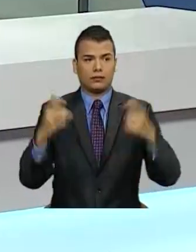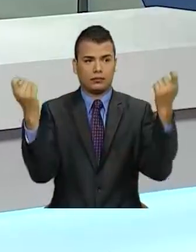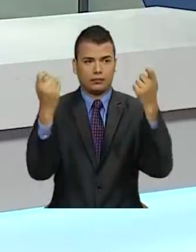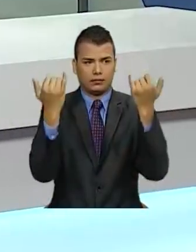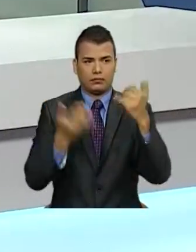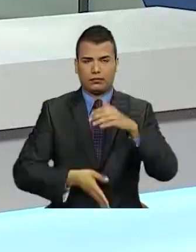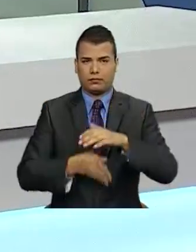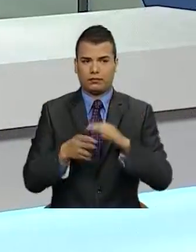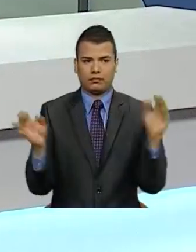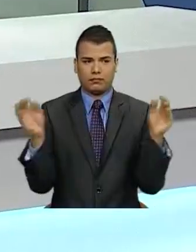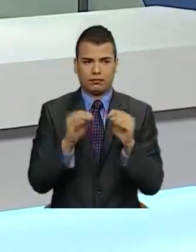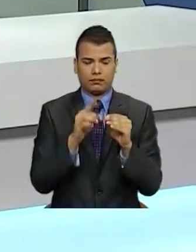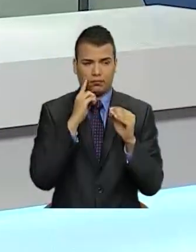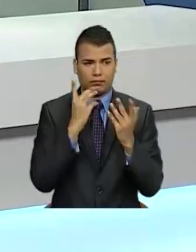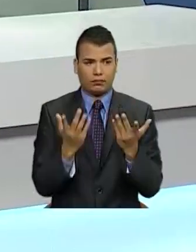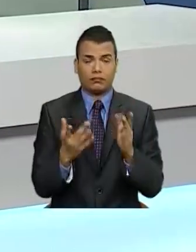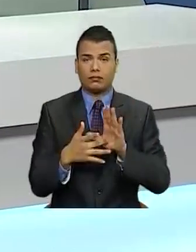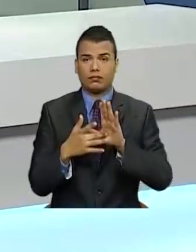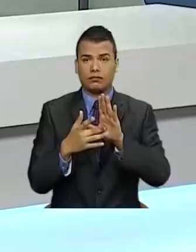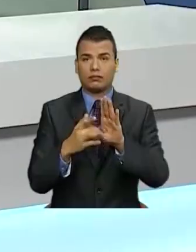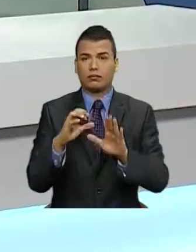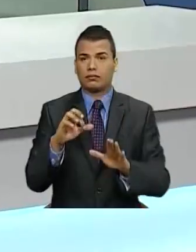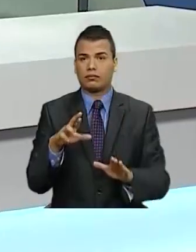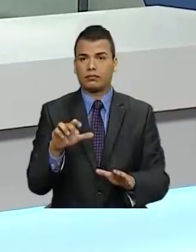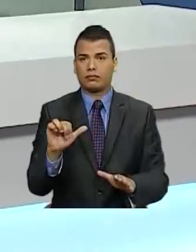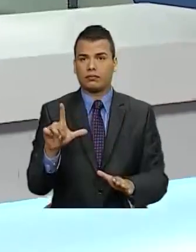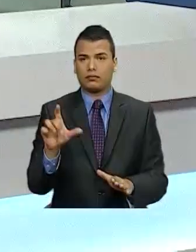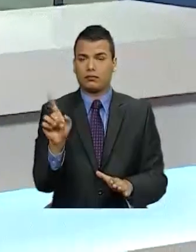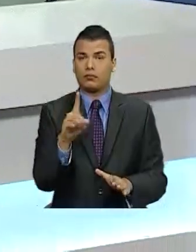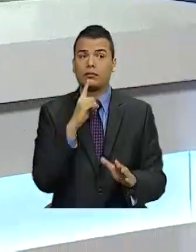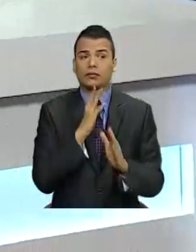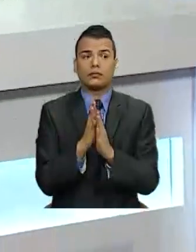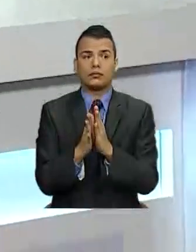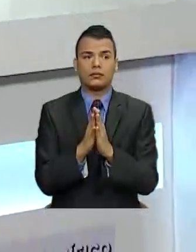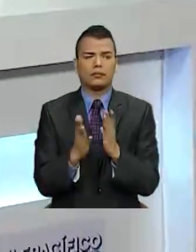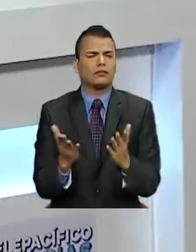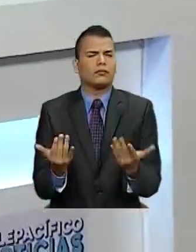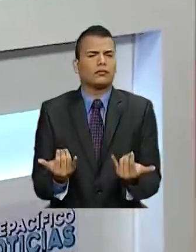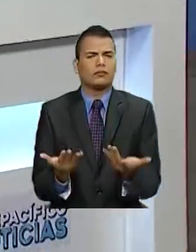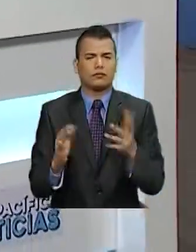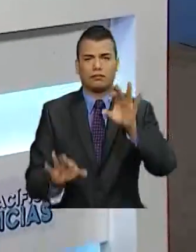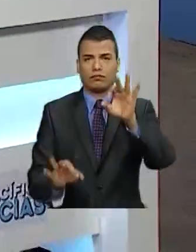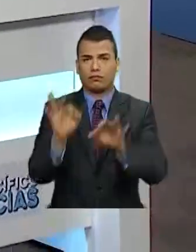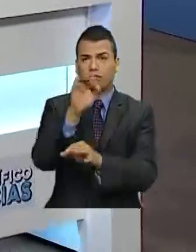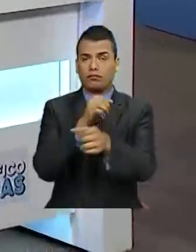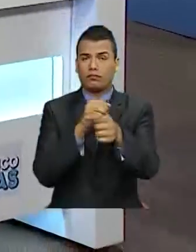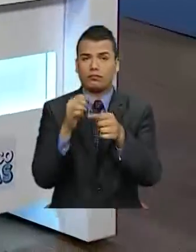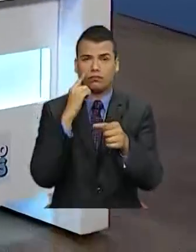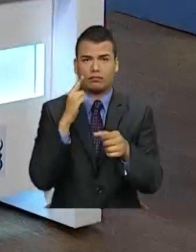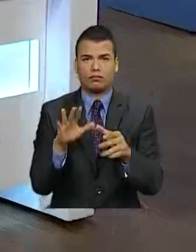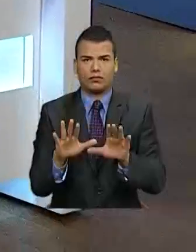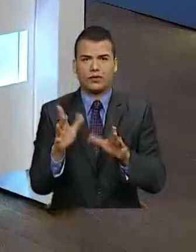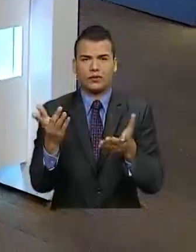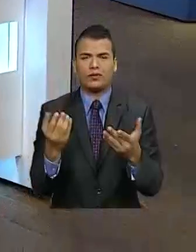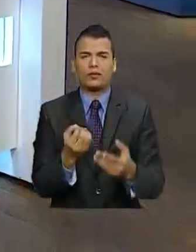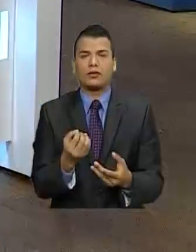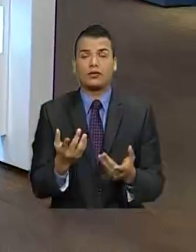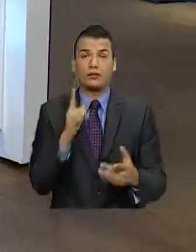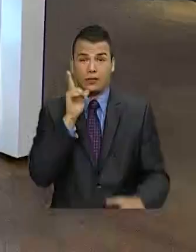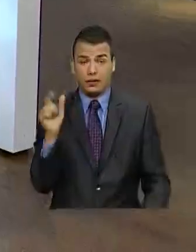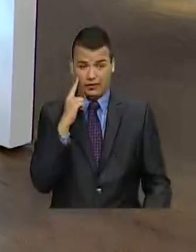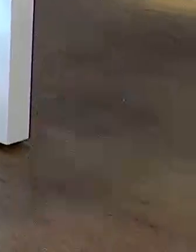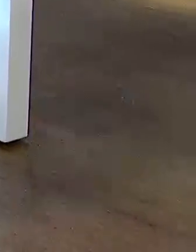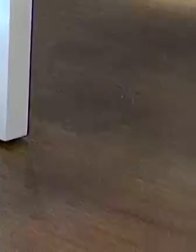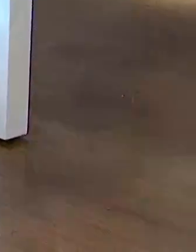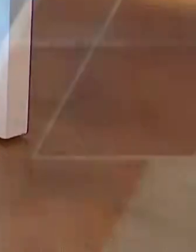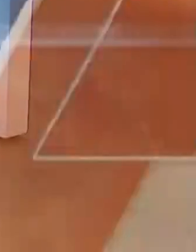ya regresamos con Carlos La Roca Sánchez y declaraciones que ha dado a Telepacífico Noticias desde Florencia, Italia. Ya